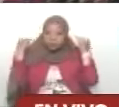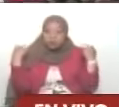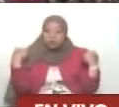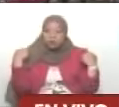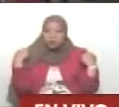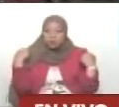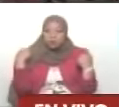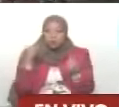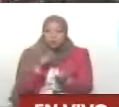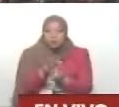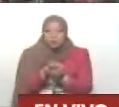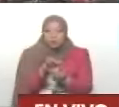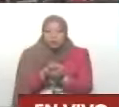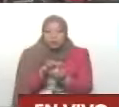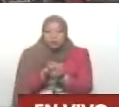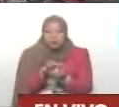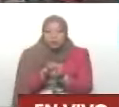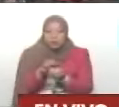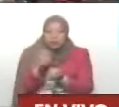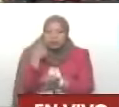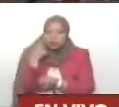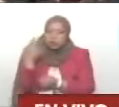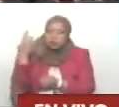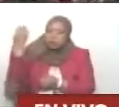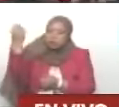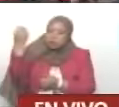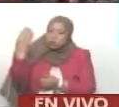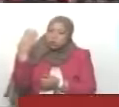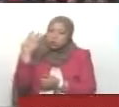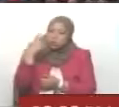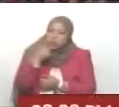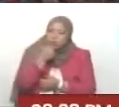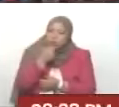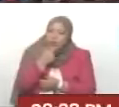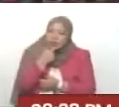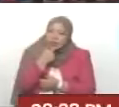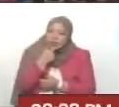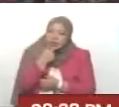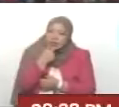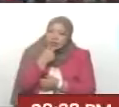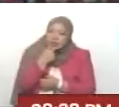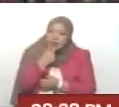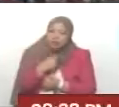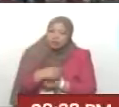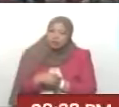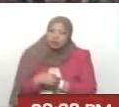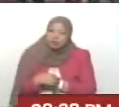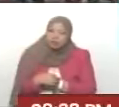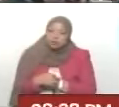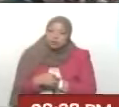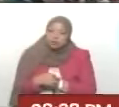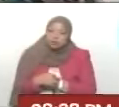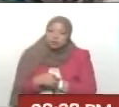pero venía como llena de luz, venía tan iluminada que